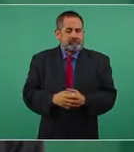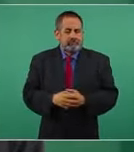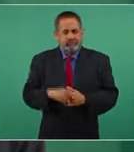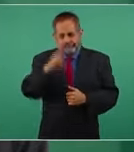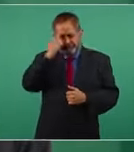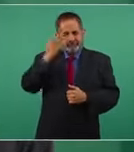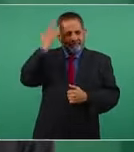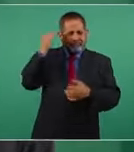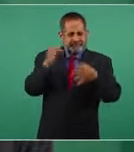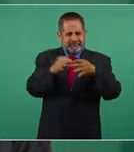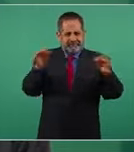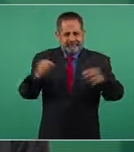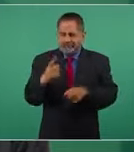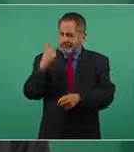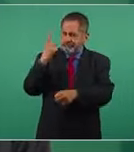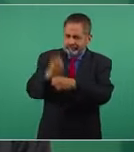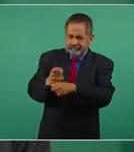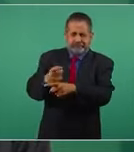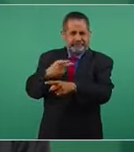un lema